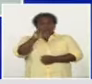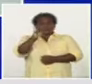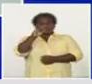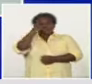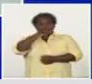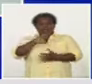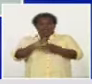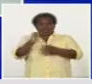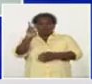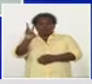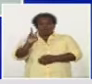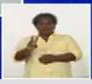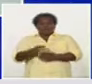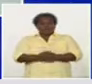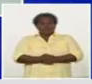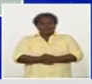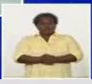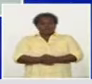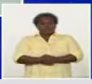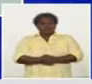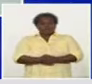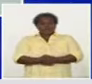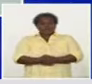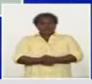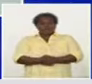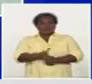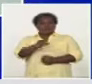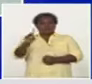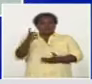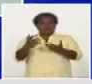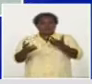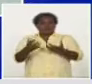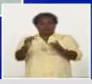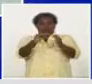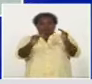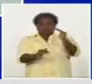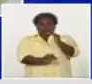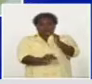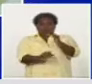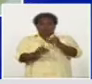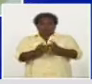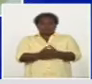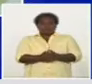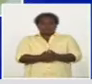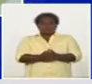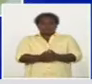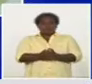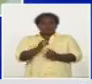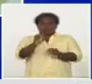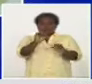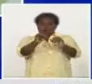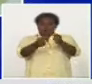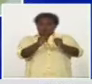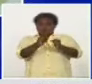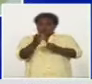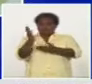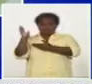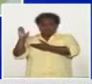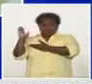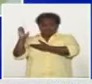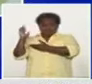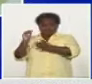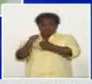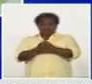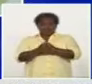2 cada uno. Cienfuegos disminuye, realmente es una provincia que controla la transmisión. El día